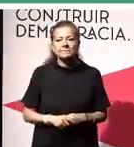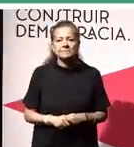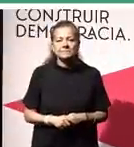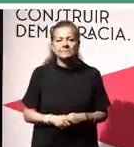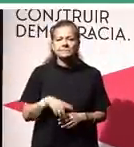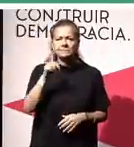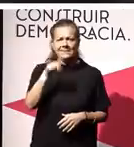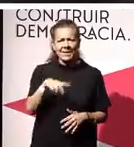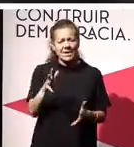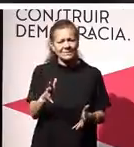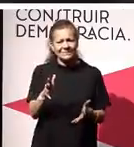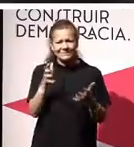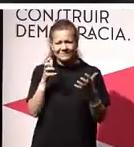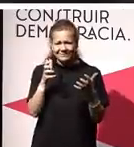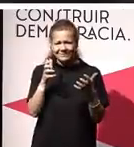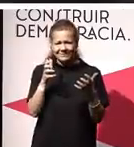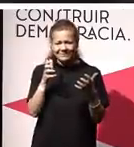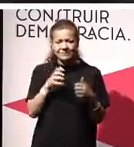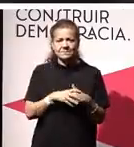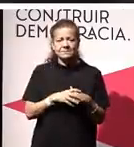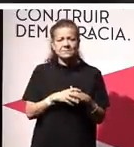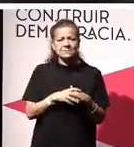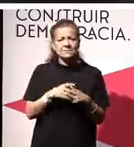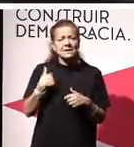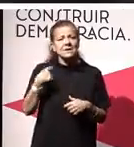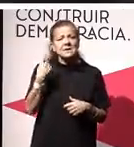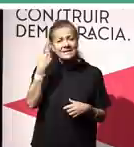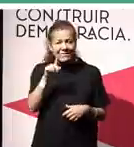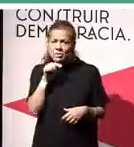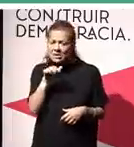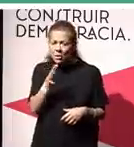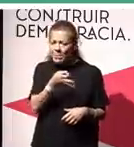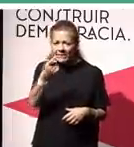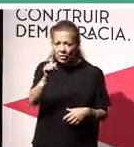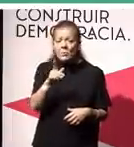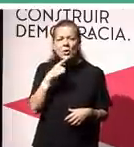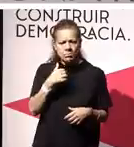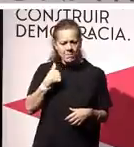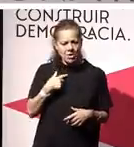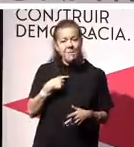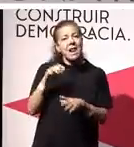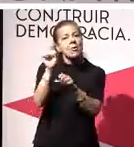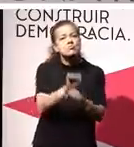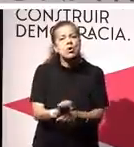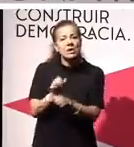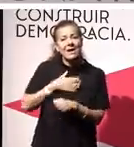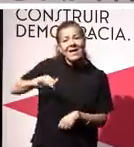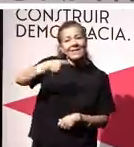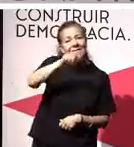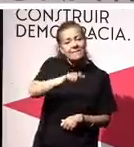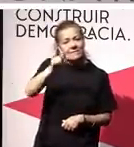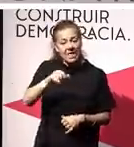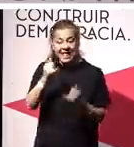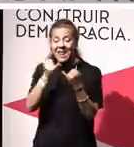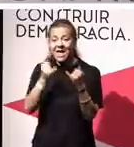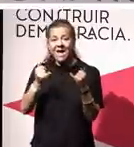Hemos construido un escudo social que sabemos que no es perfecto, pero que ha servido por primera vez para proteger a nuestro pueblo frente a la